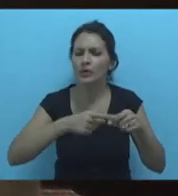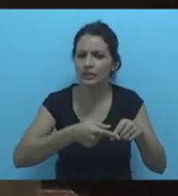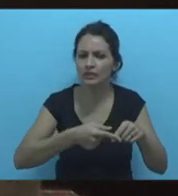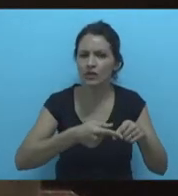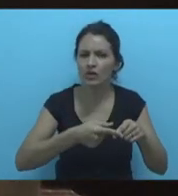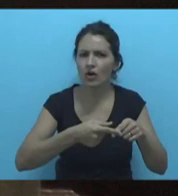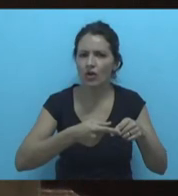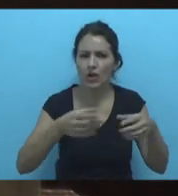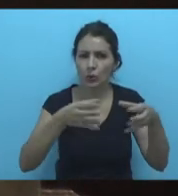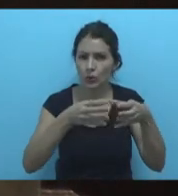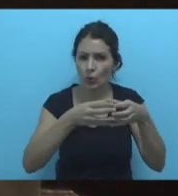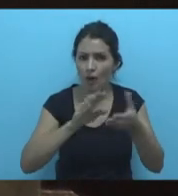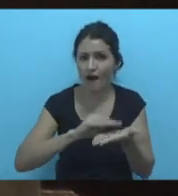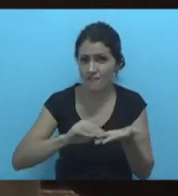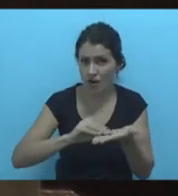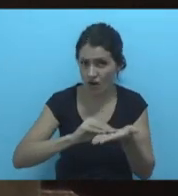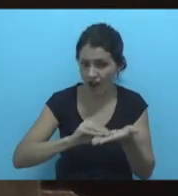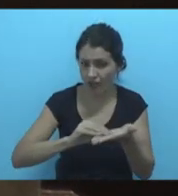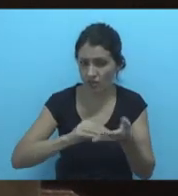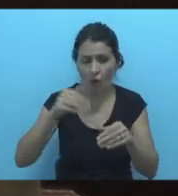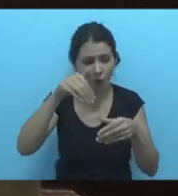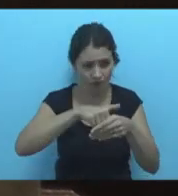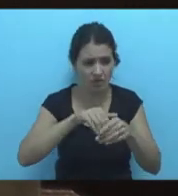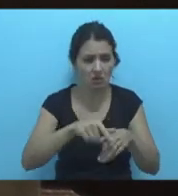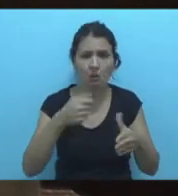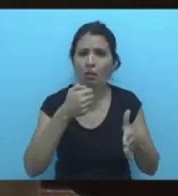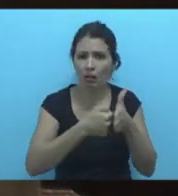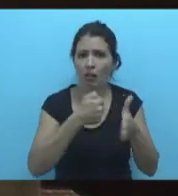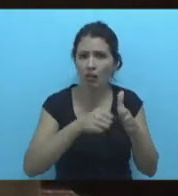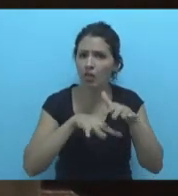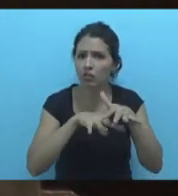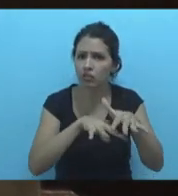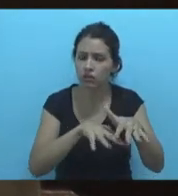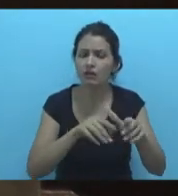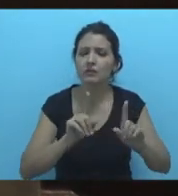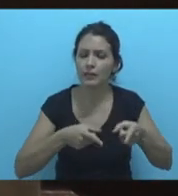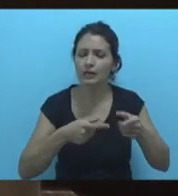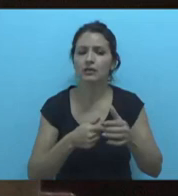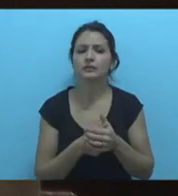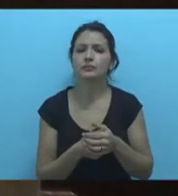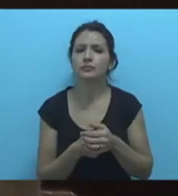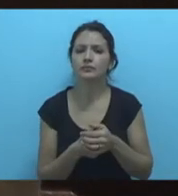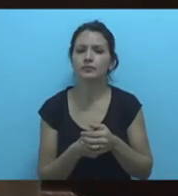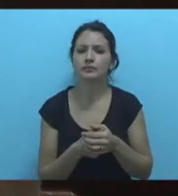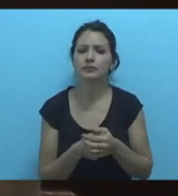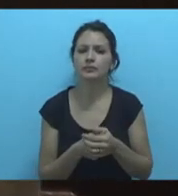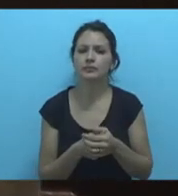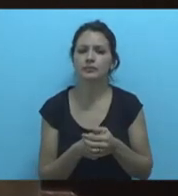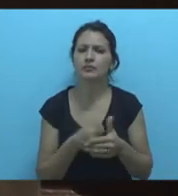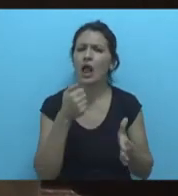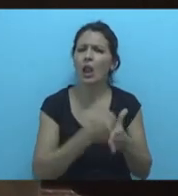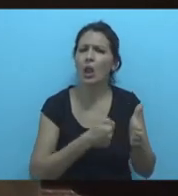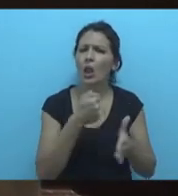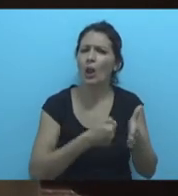derecho del Colegio de Abogados, en la militancia en el Colegio de Abogados, lo cual tiene una importancia trascendente en